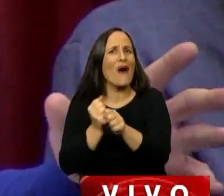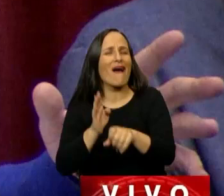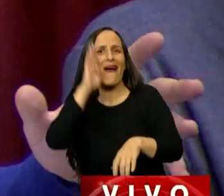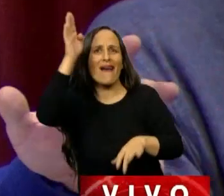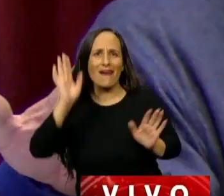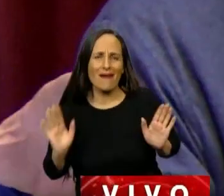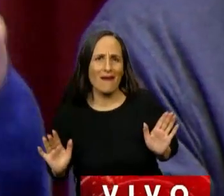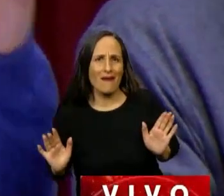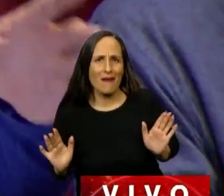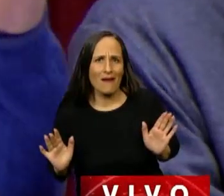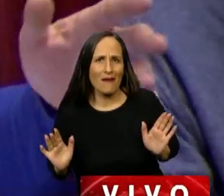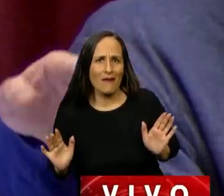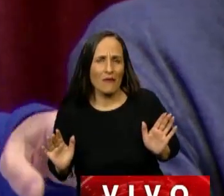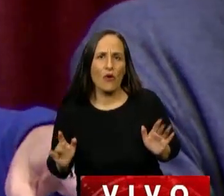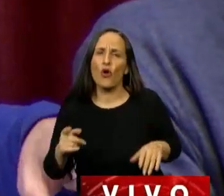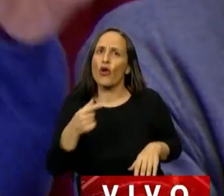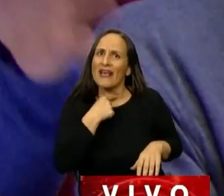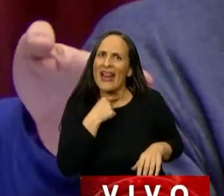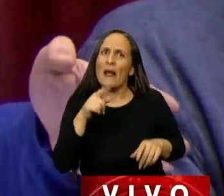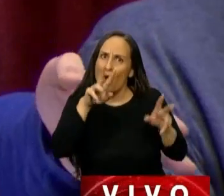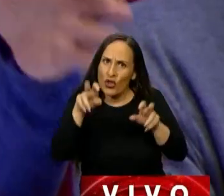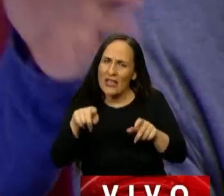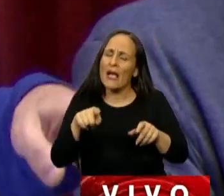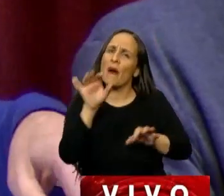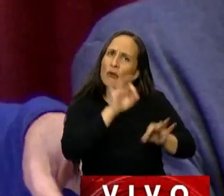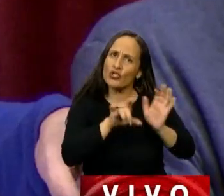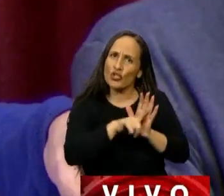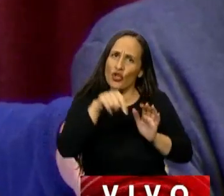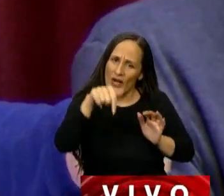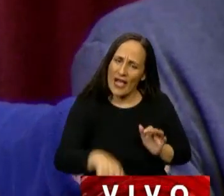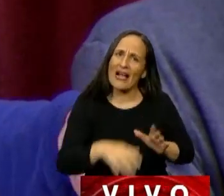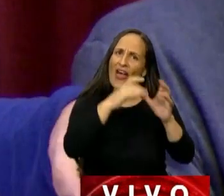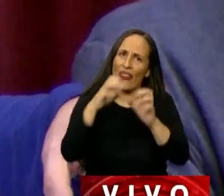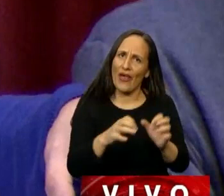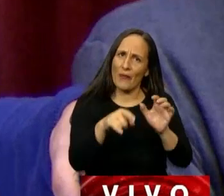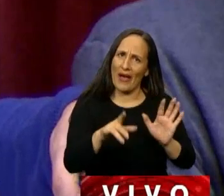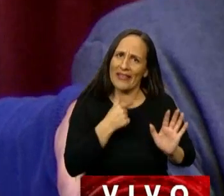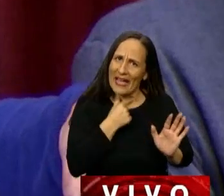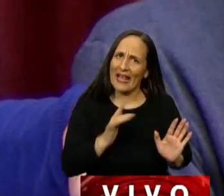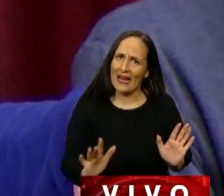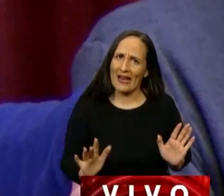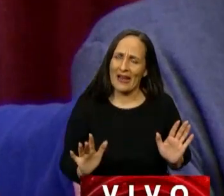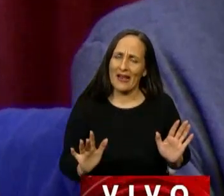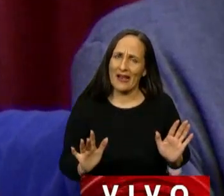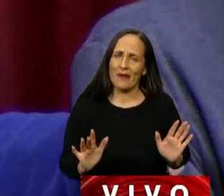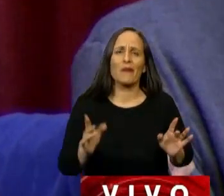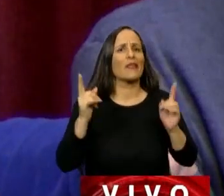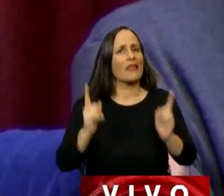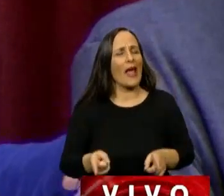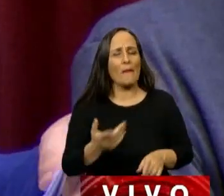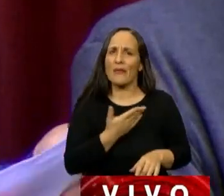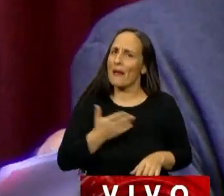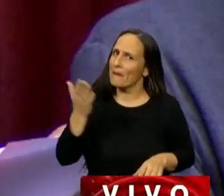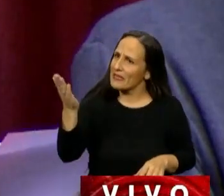están registrados, ¿no?, y queremos que se discutan esos proyectos en esta Cámara. También, presidente,